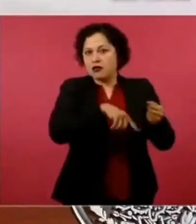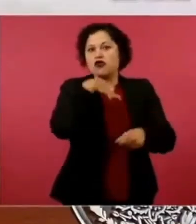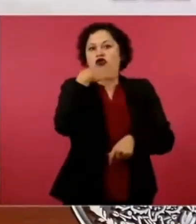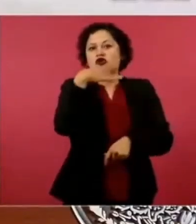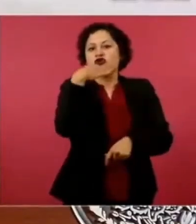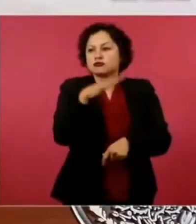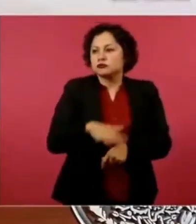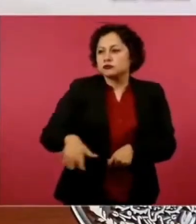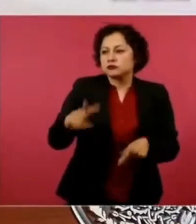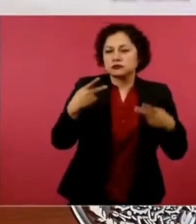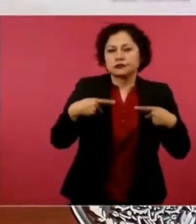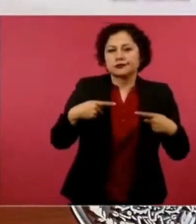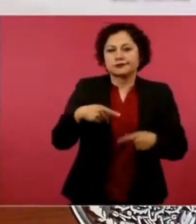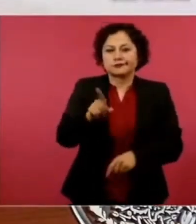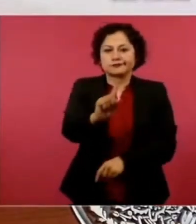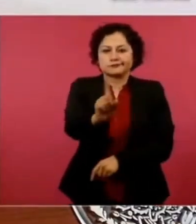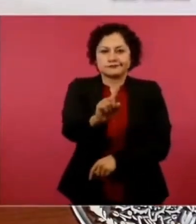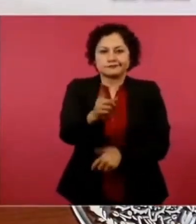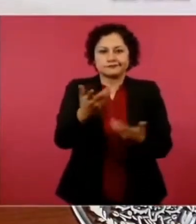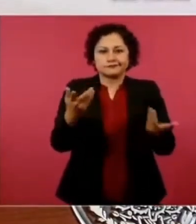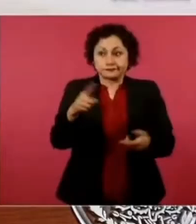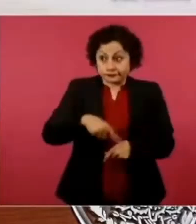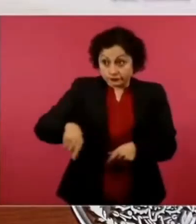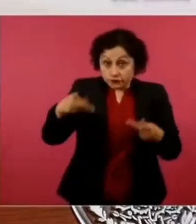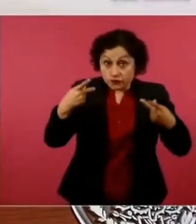porque querían